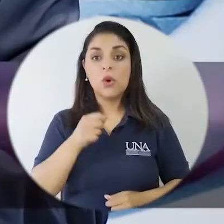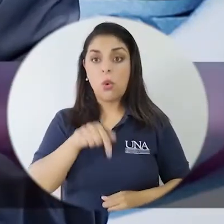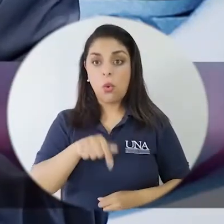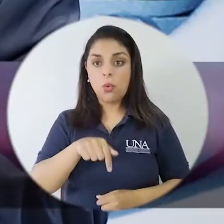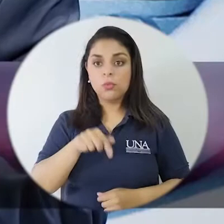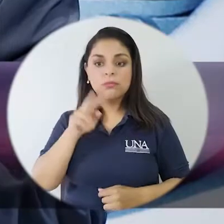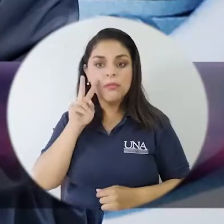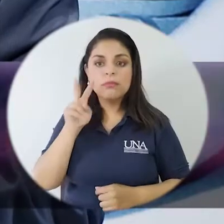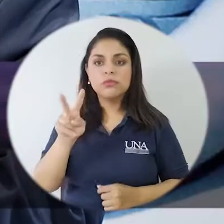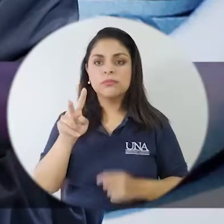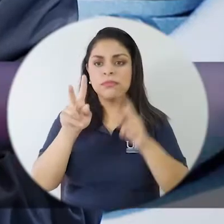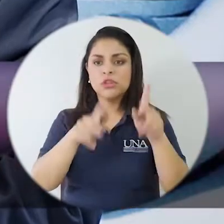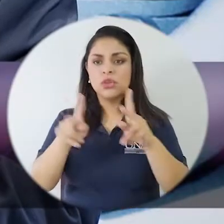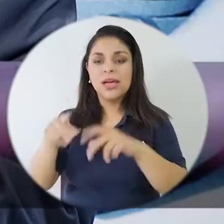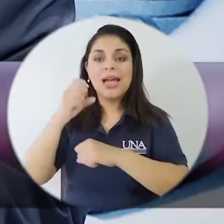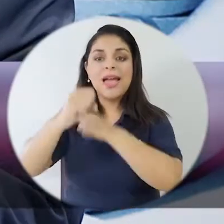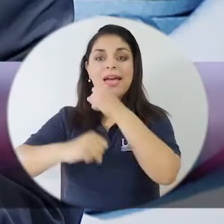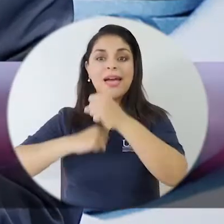edades ya,